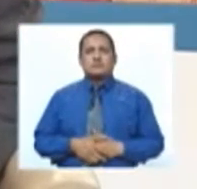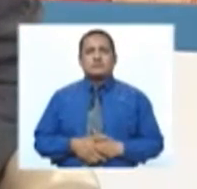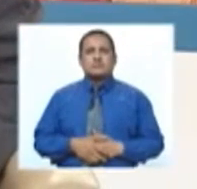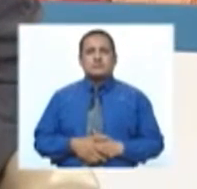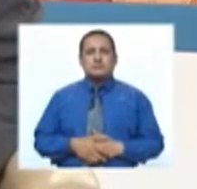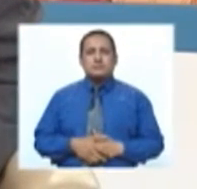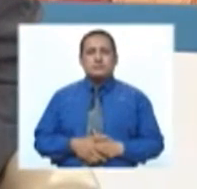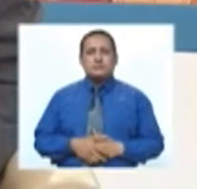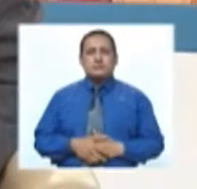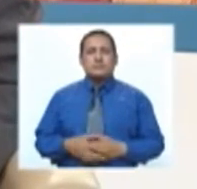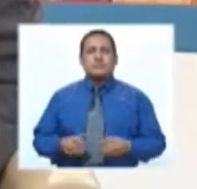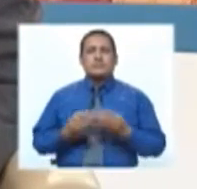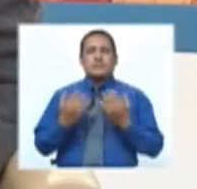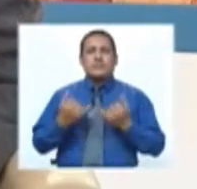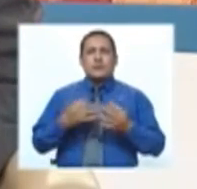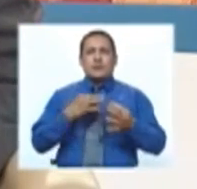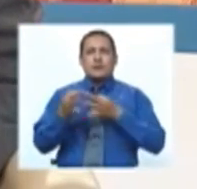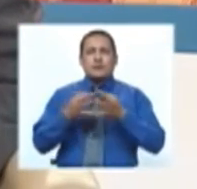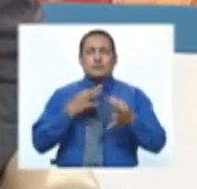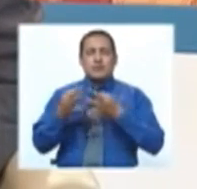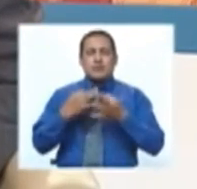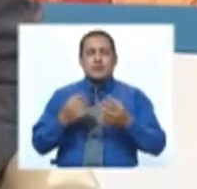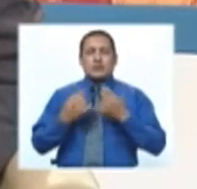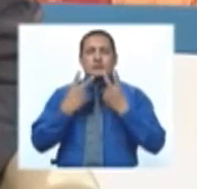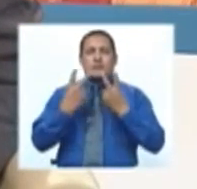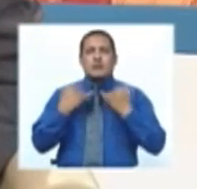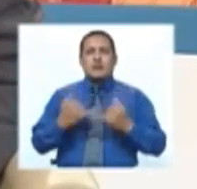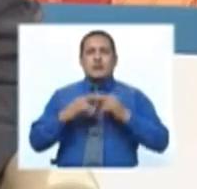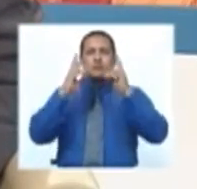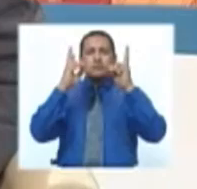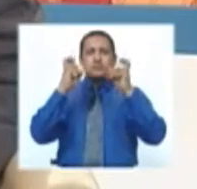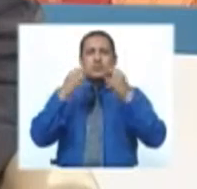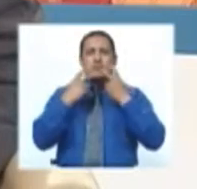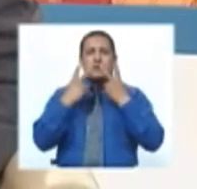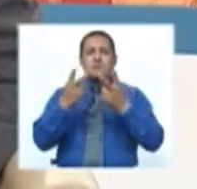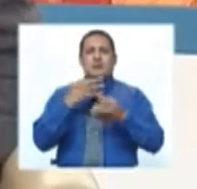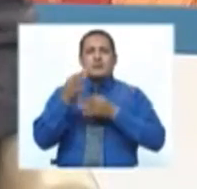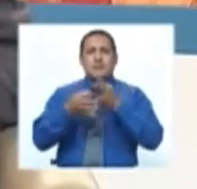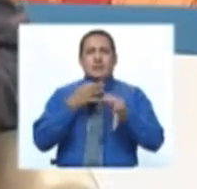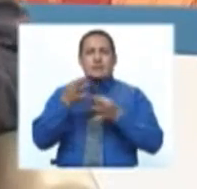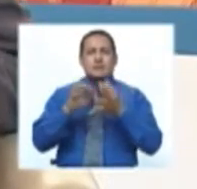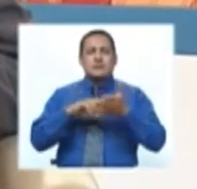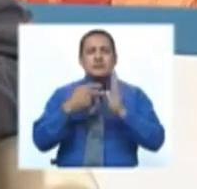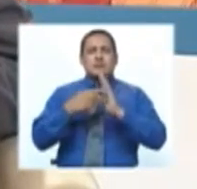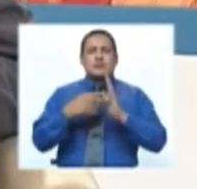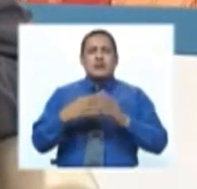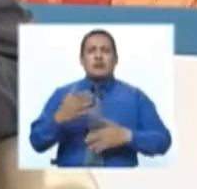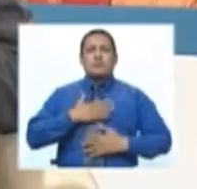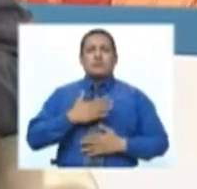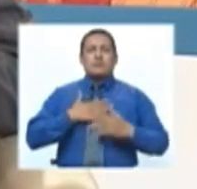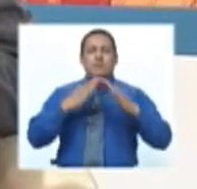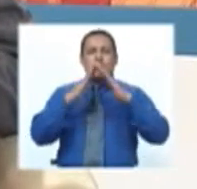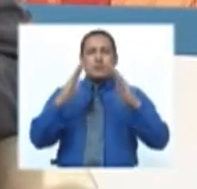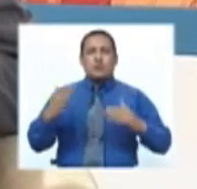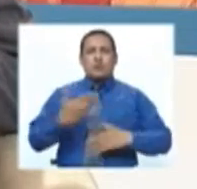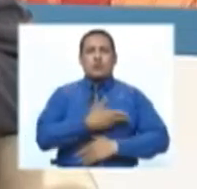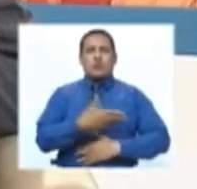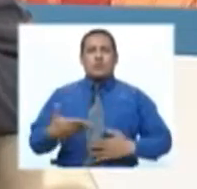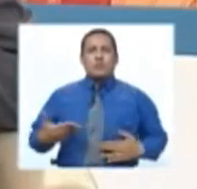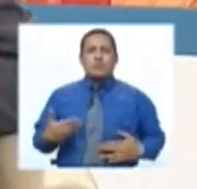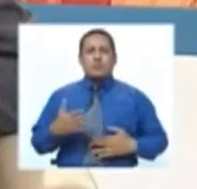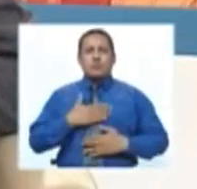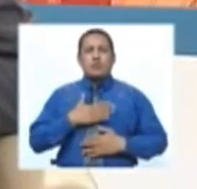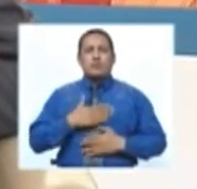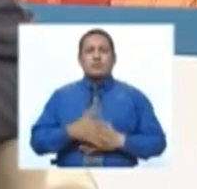Muy bien, vamos entonces ahora a un tema referido a los bienes públicos de